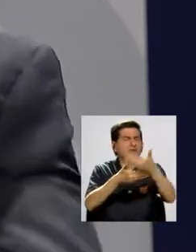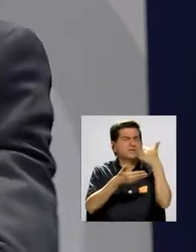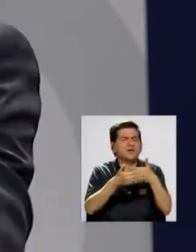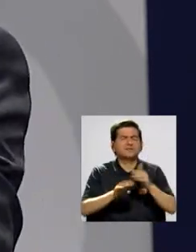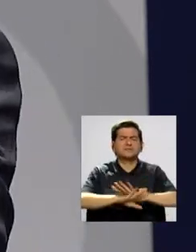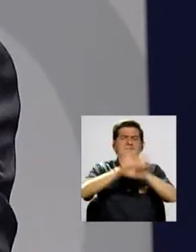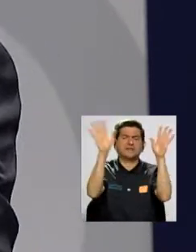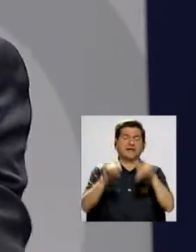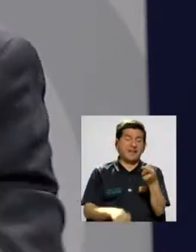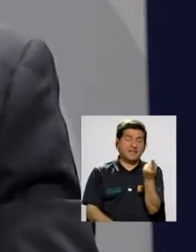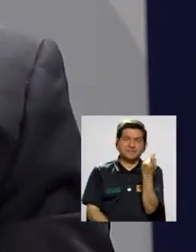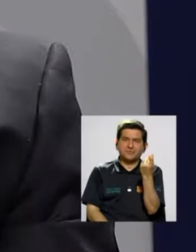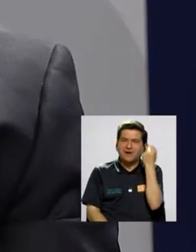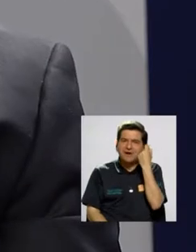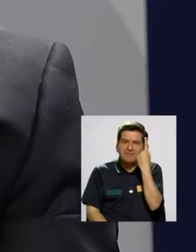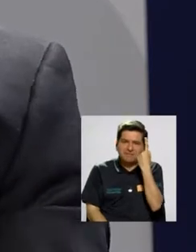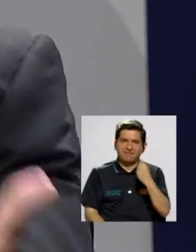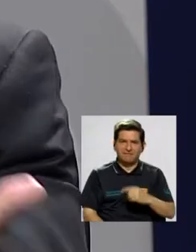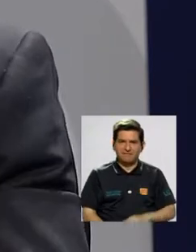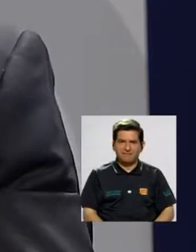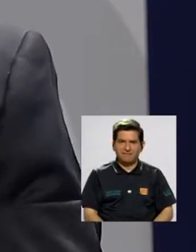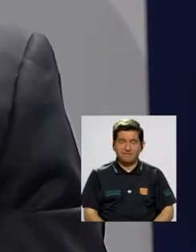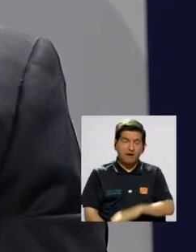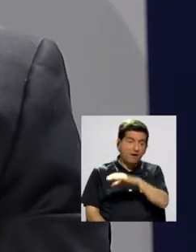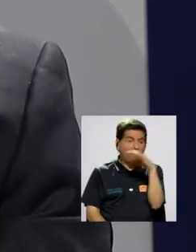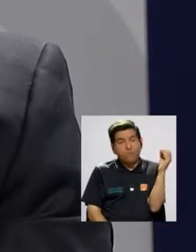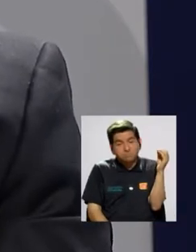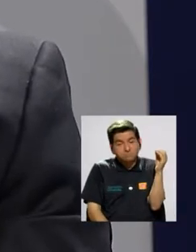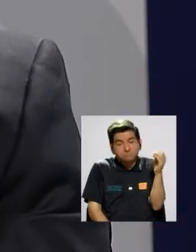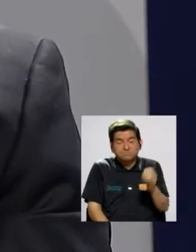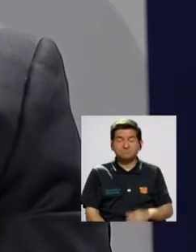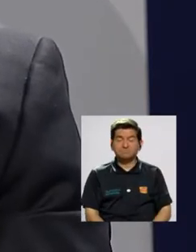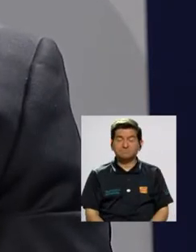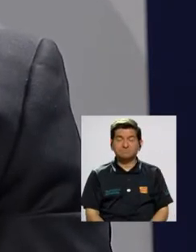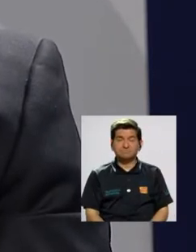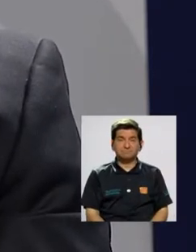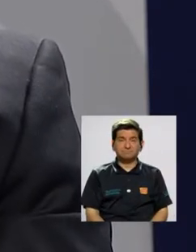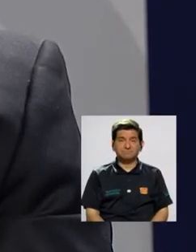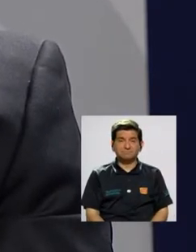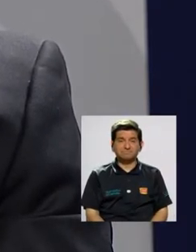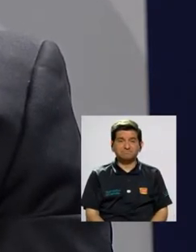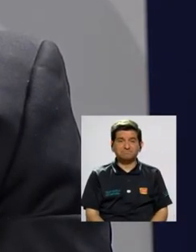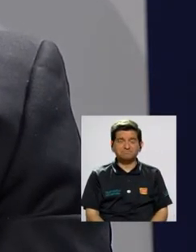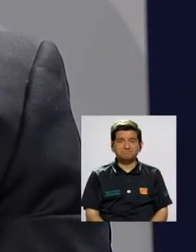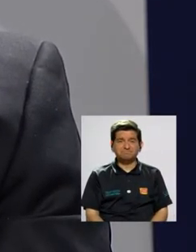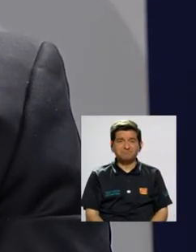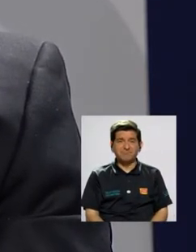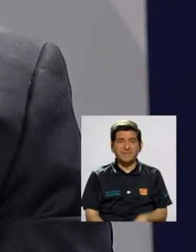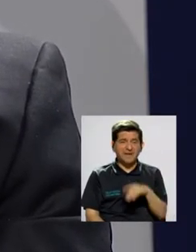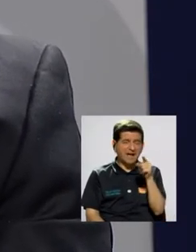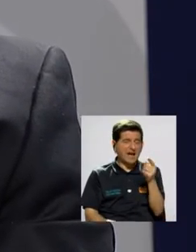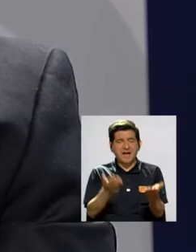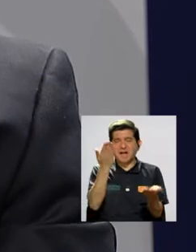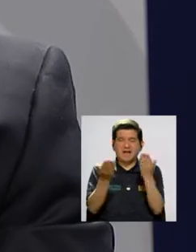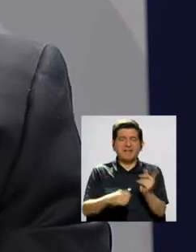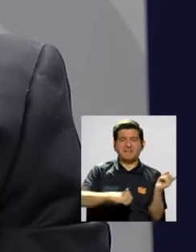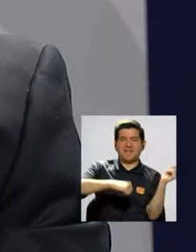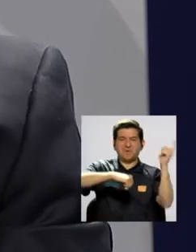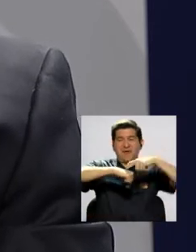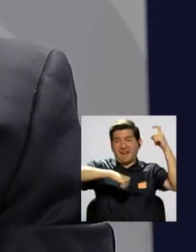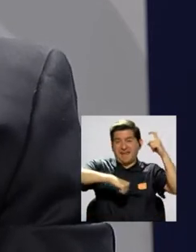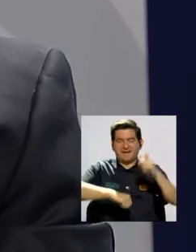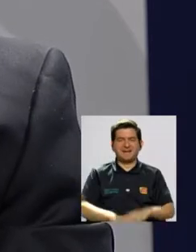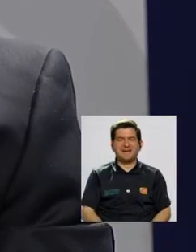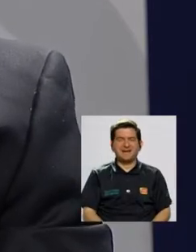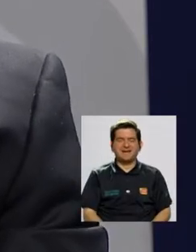Sí, sí. Eso es lo que nos falta entender. Porque si no, efectivamente, la metáfora de los alacranes en